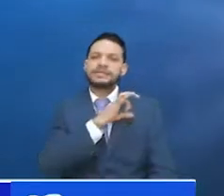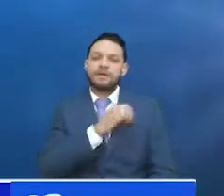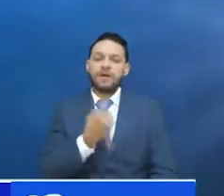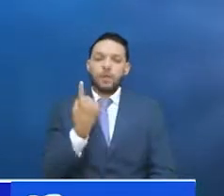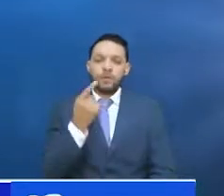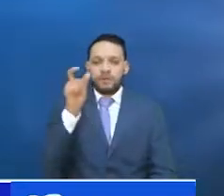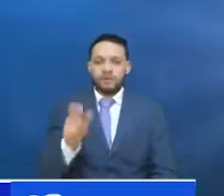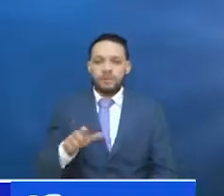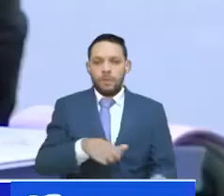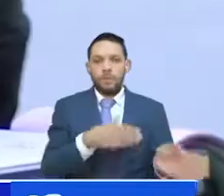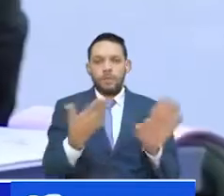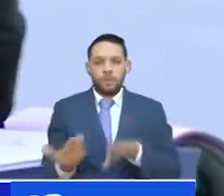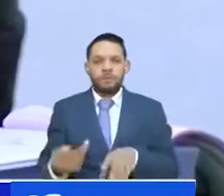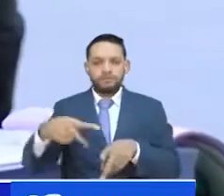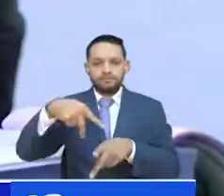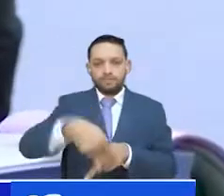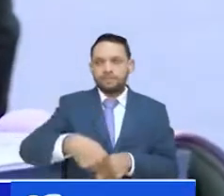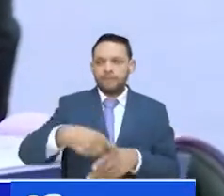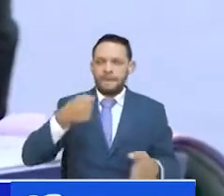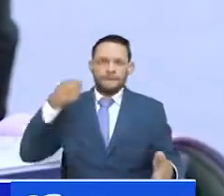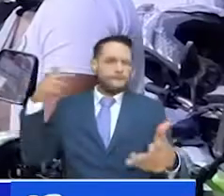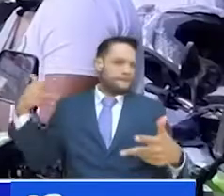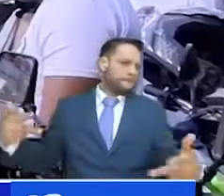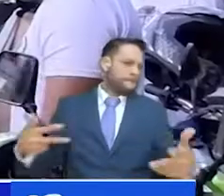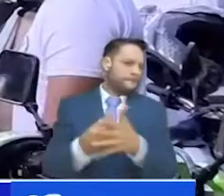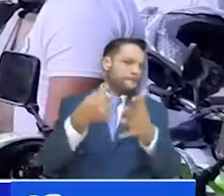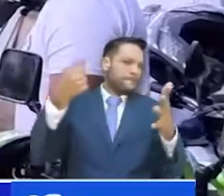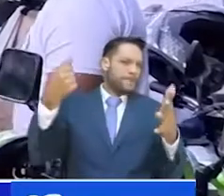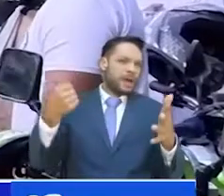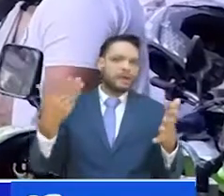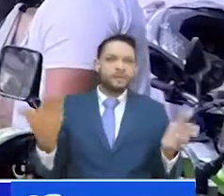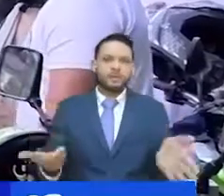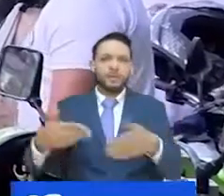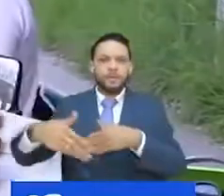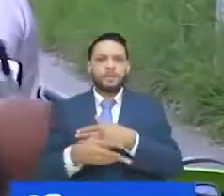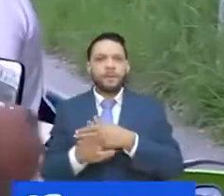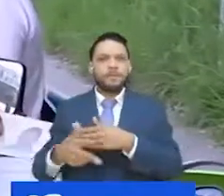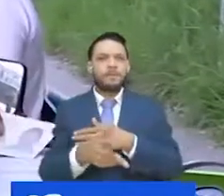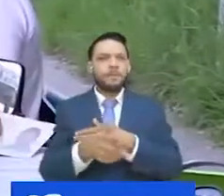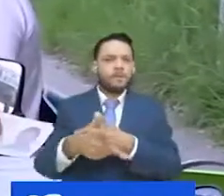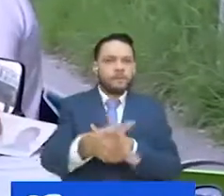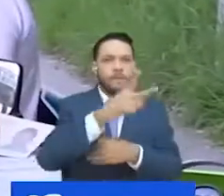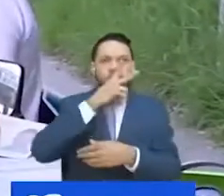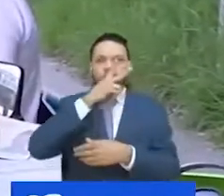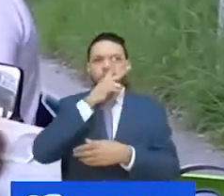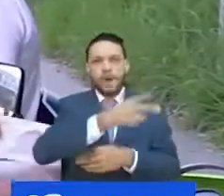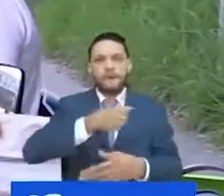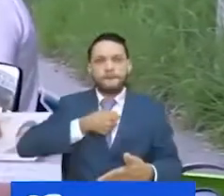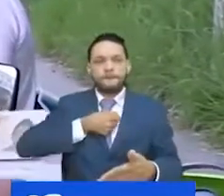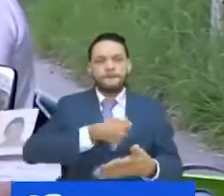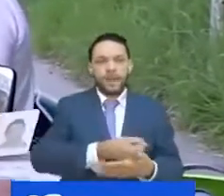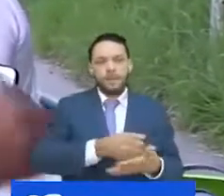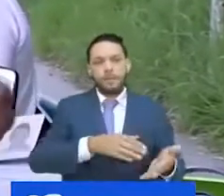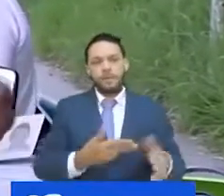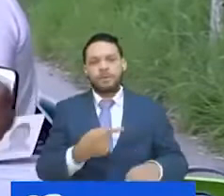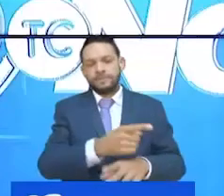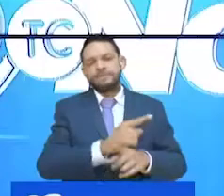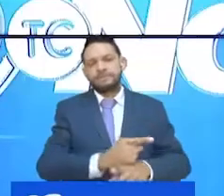Se trata del parrillero de una moto que chocó contra unas barandas en la glorieta de la Panamericana en la vía al barrio El